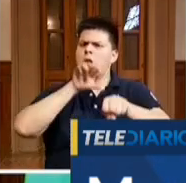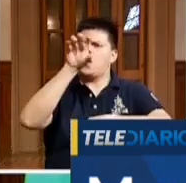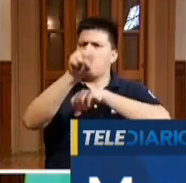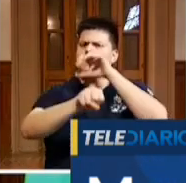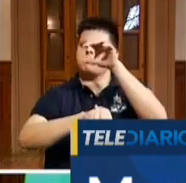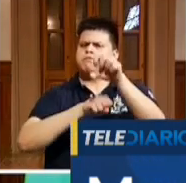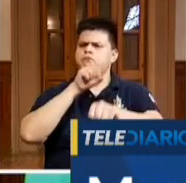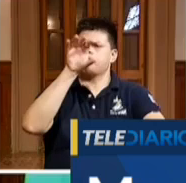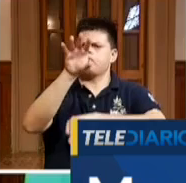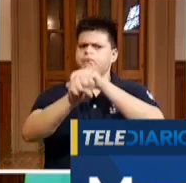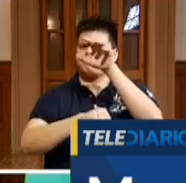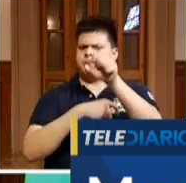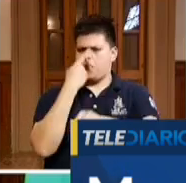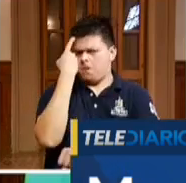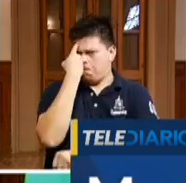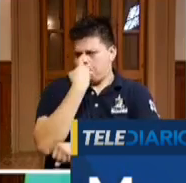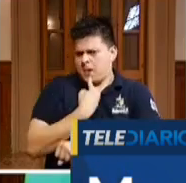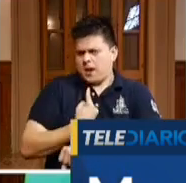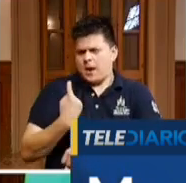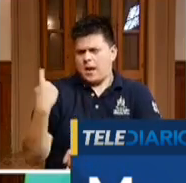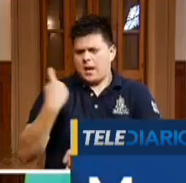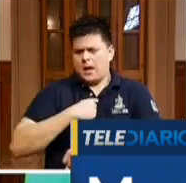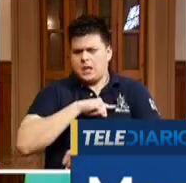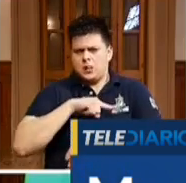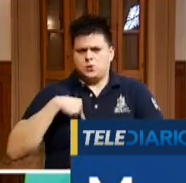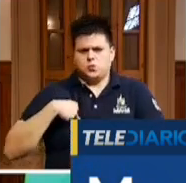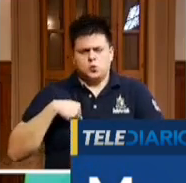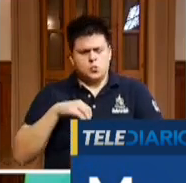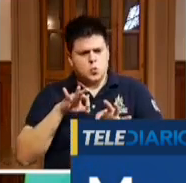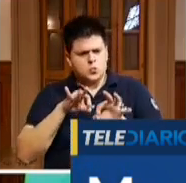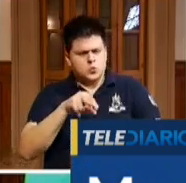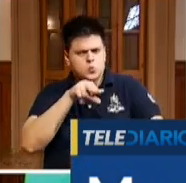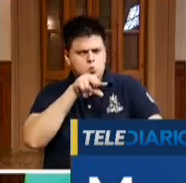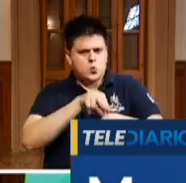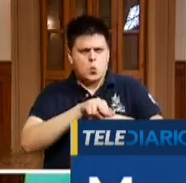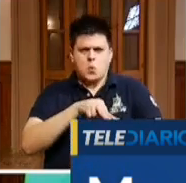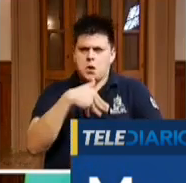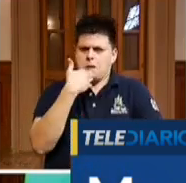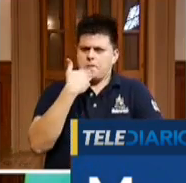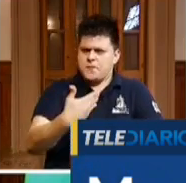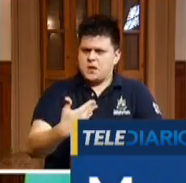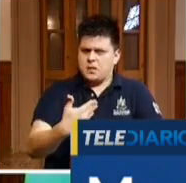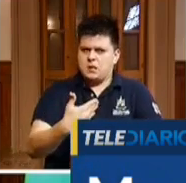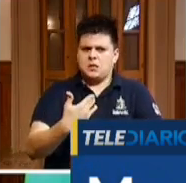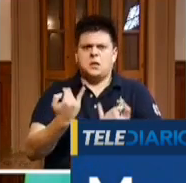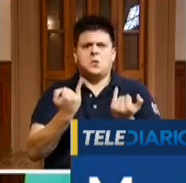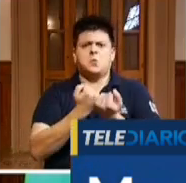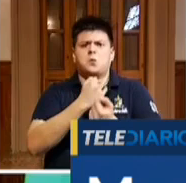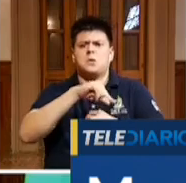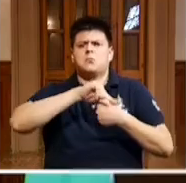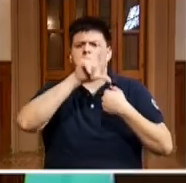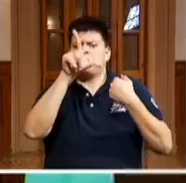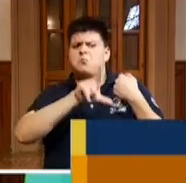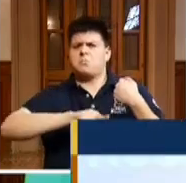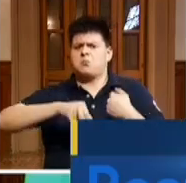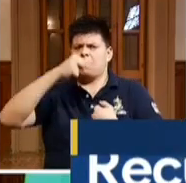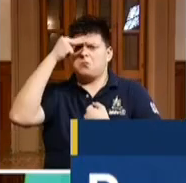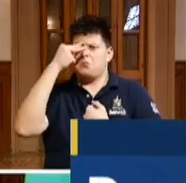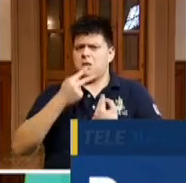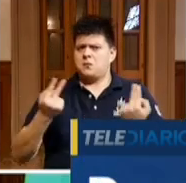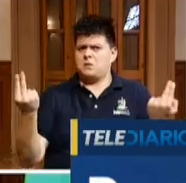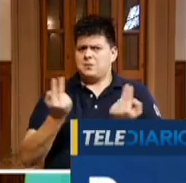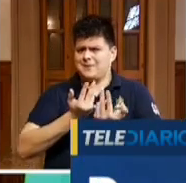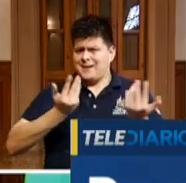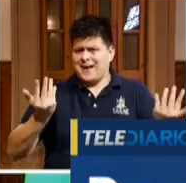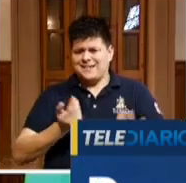a formas mejores de hacer la medicina, como tiene que suceder en todo el país. Es por